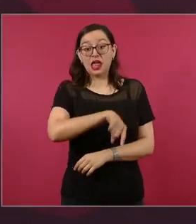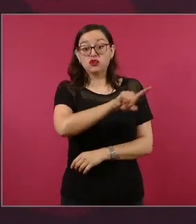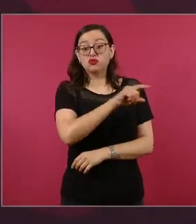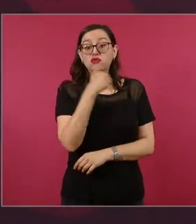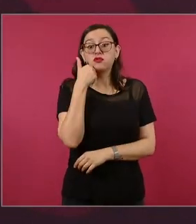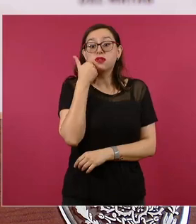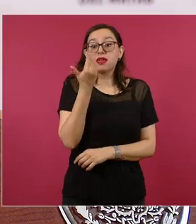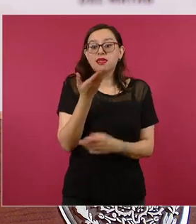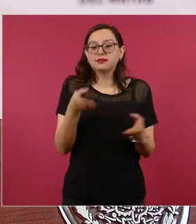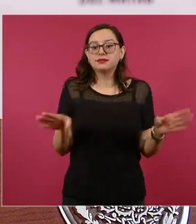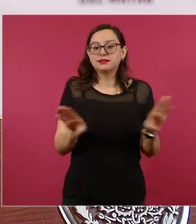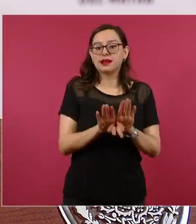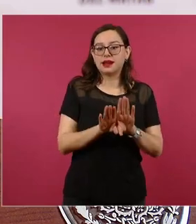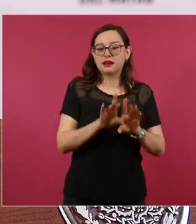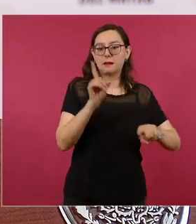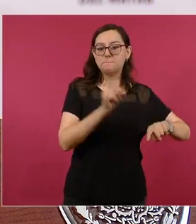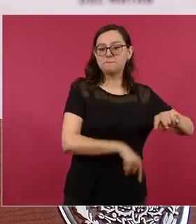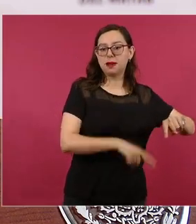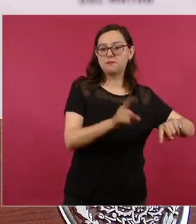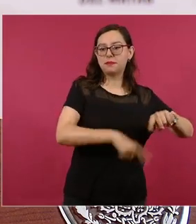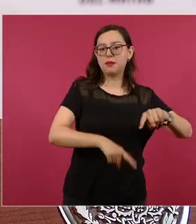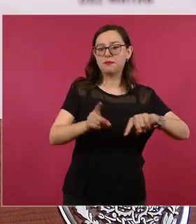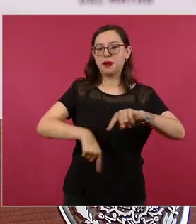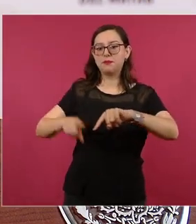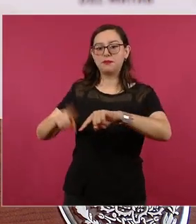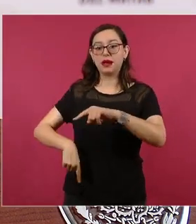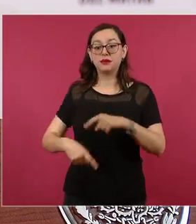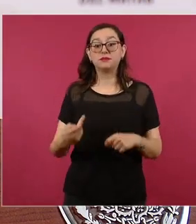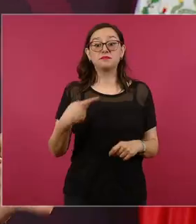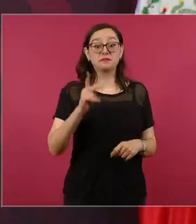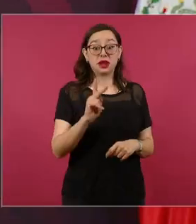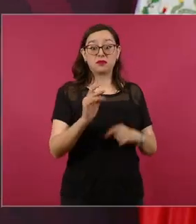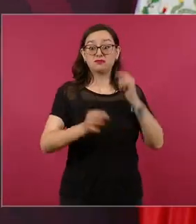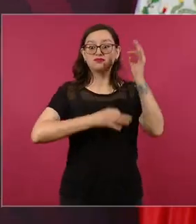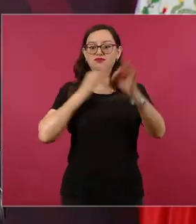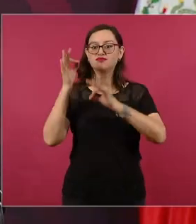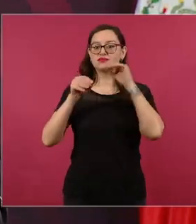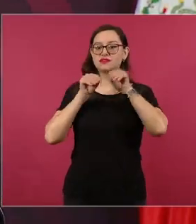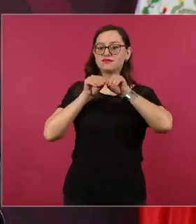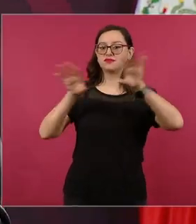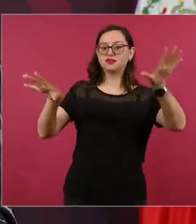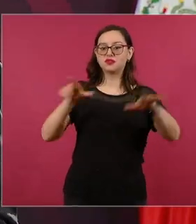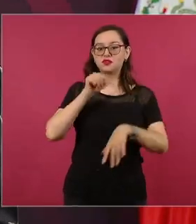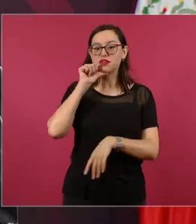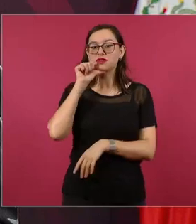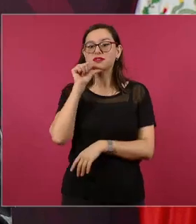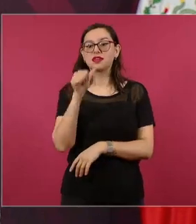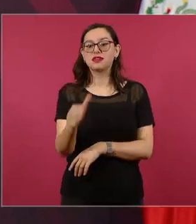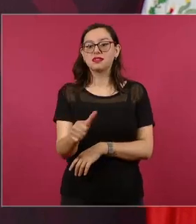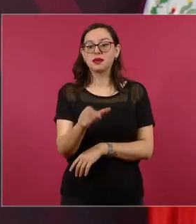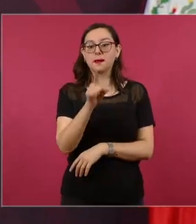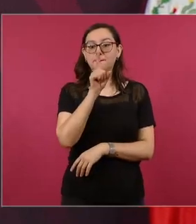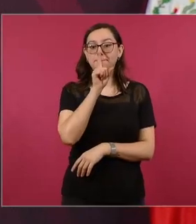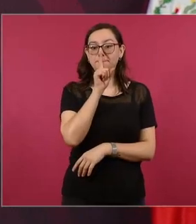Pero nadie hablaba de eso. ¿Cómo van a hablar de eso si se robaban todo el dinero